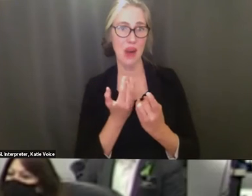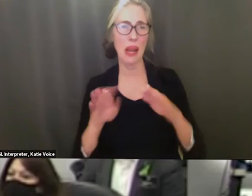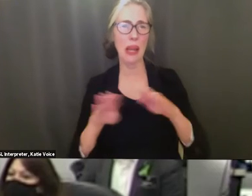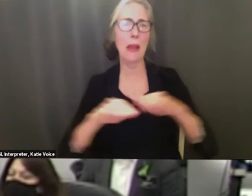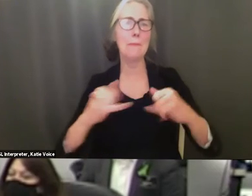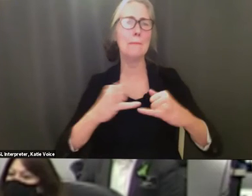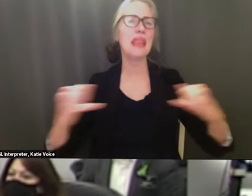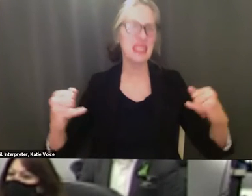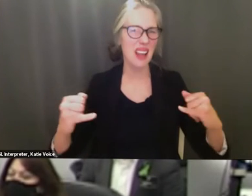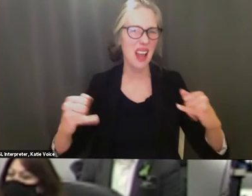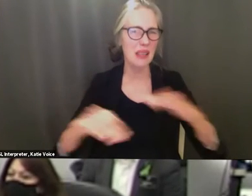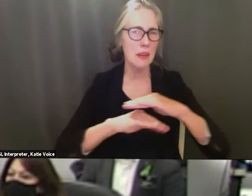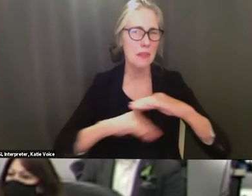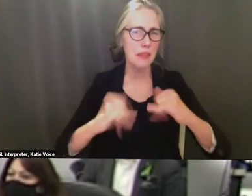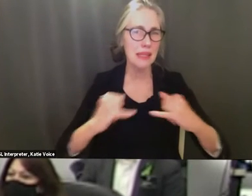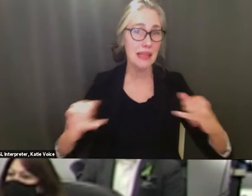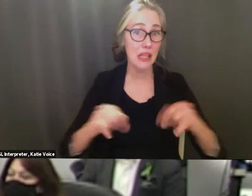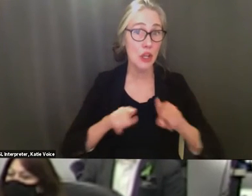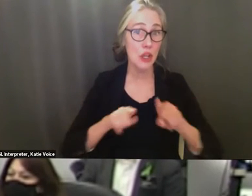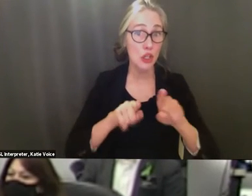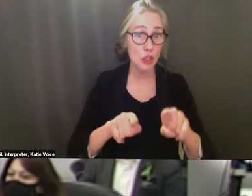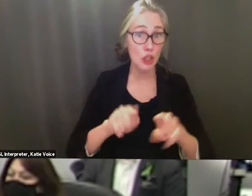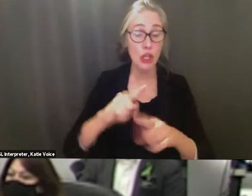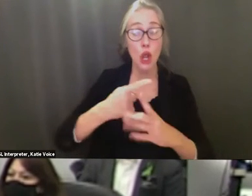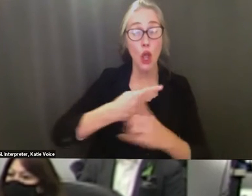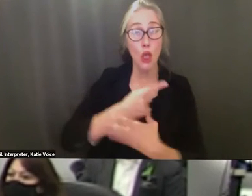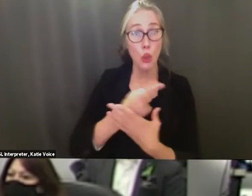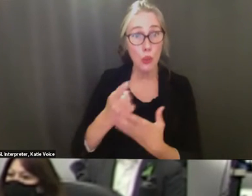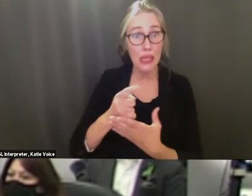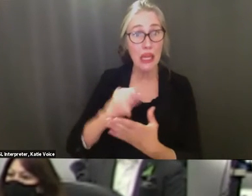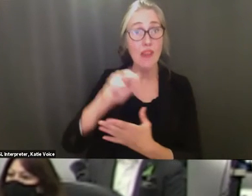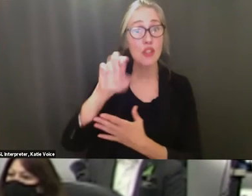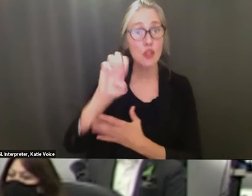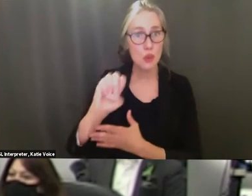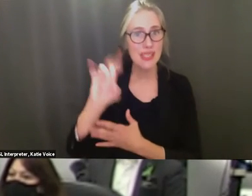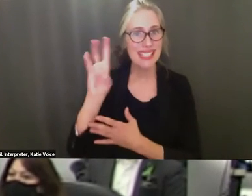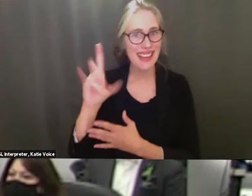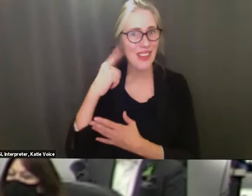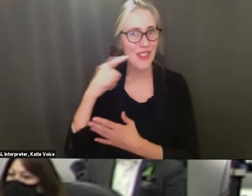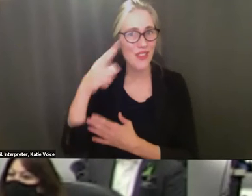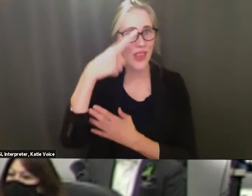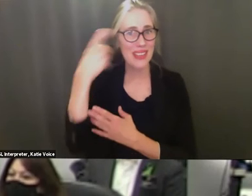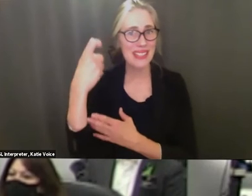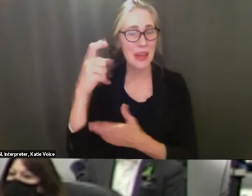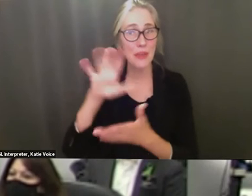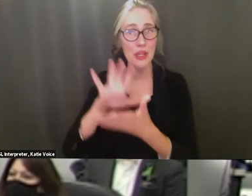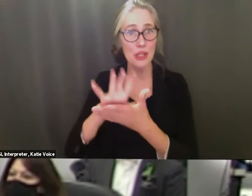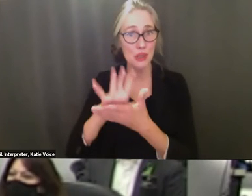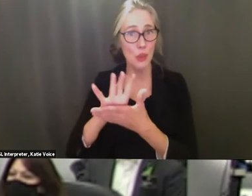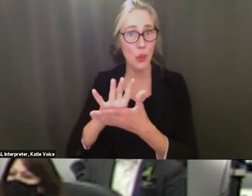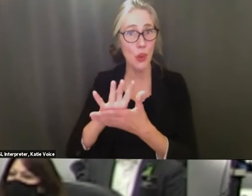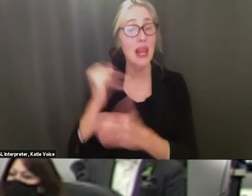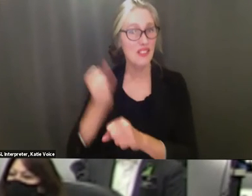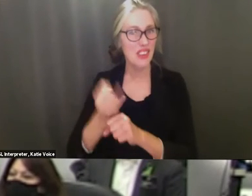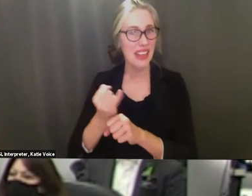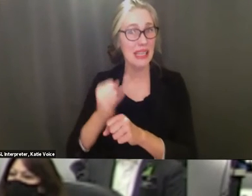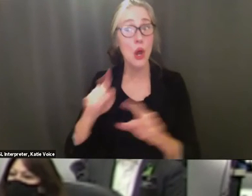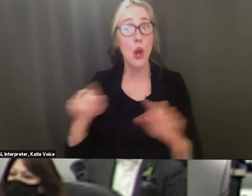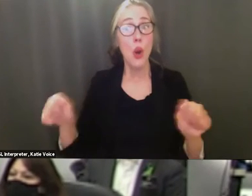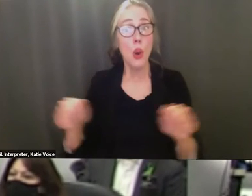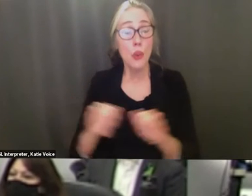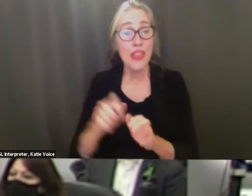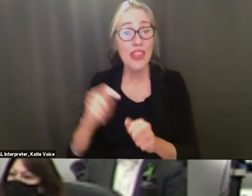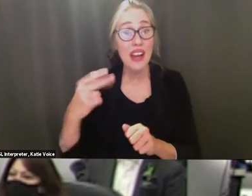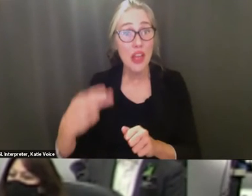fungir como punto de referencia que vamos a usar durante la semana de junio 7 durante el Instituto de Verano del Personal Certificado con Patrick respecto a